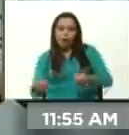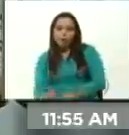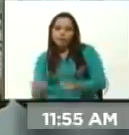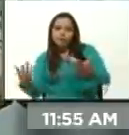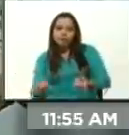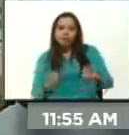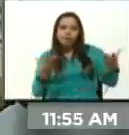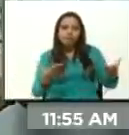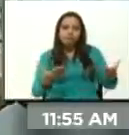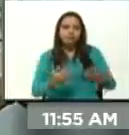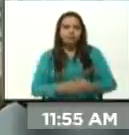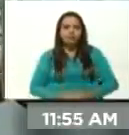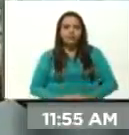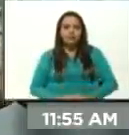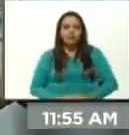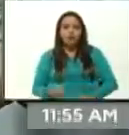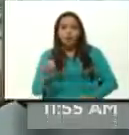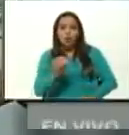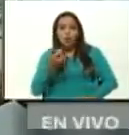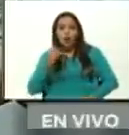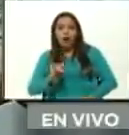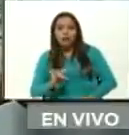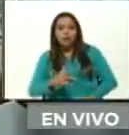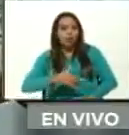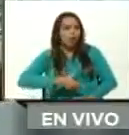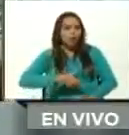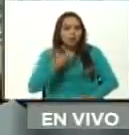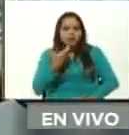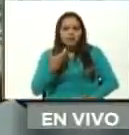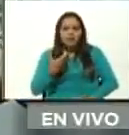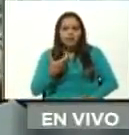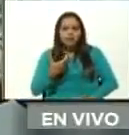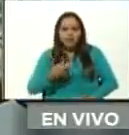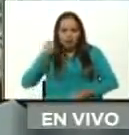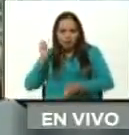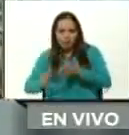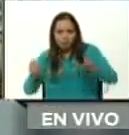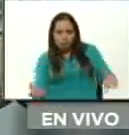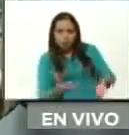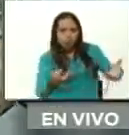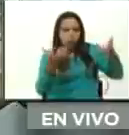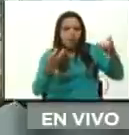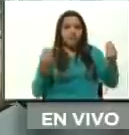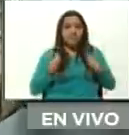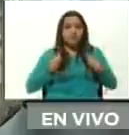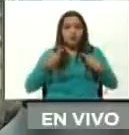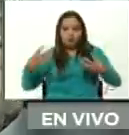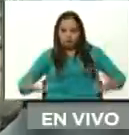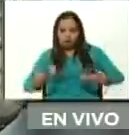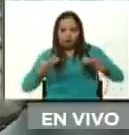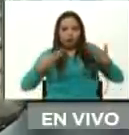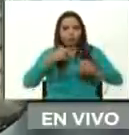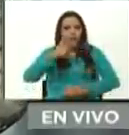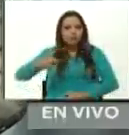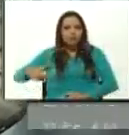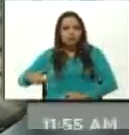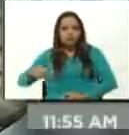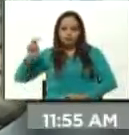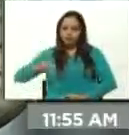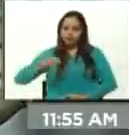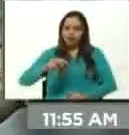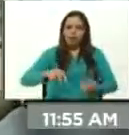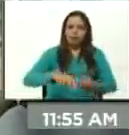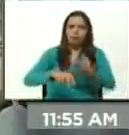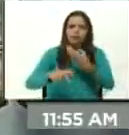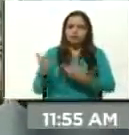y llegaron inclusive a la aberración de quemar vivos a personas que transitaban en las calles por